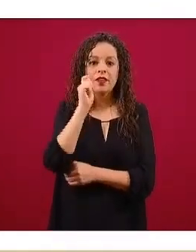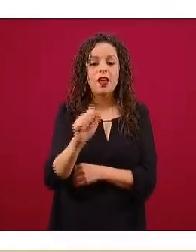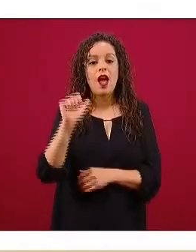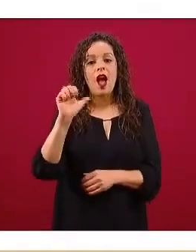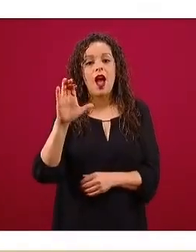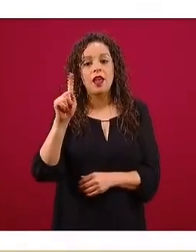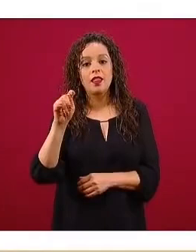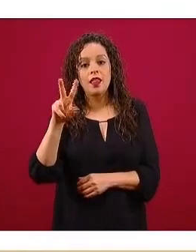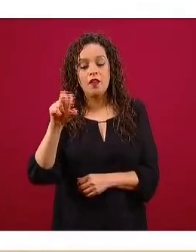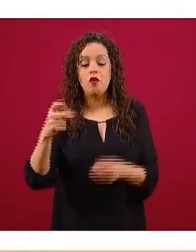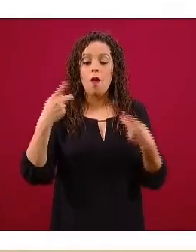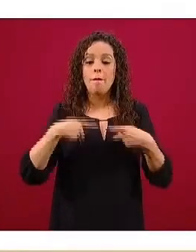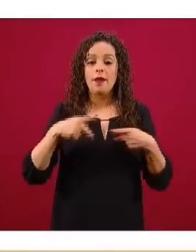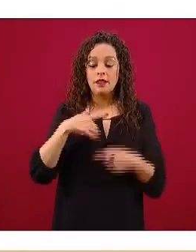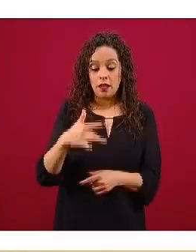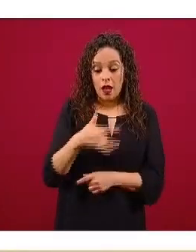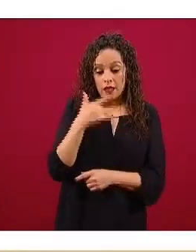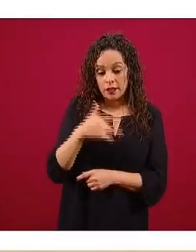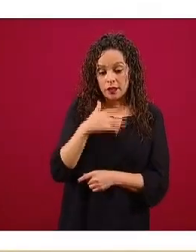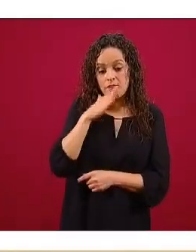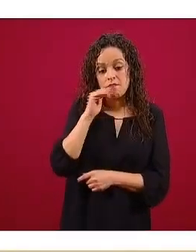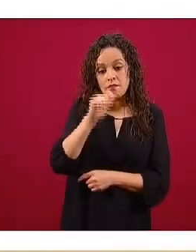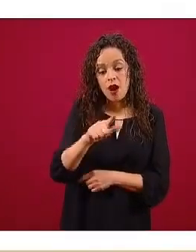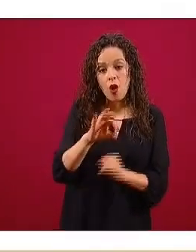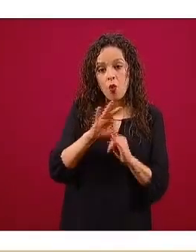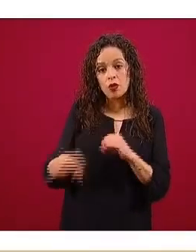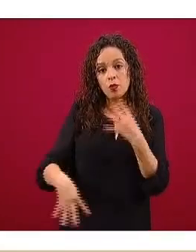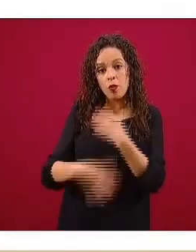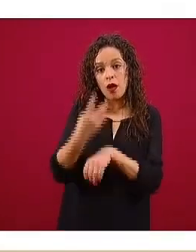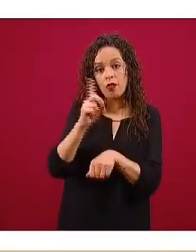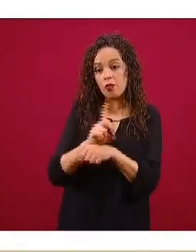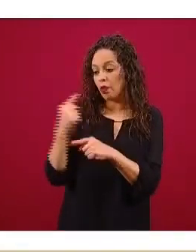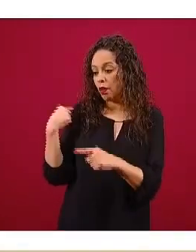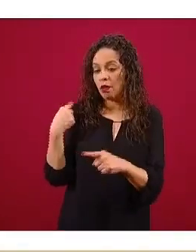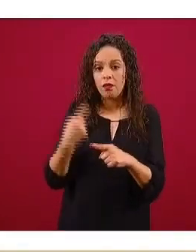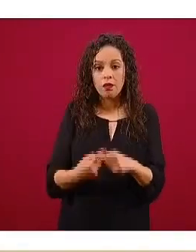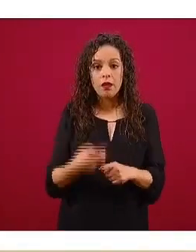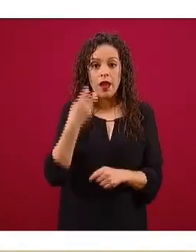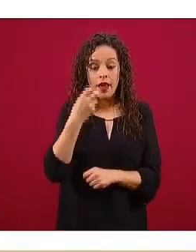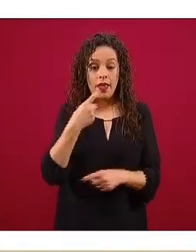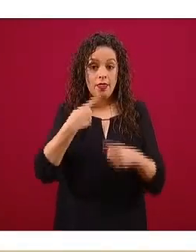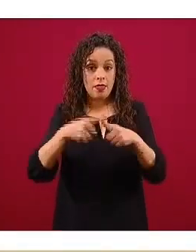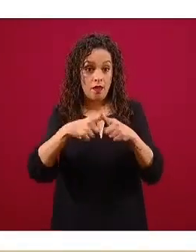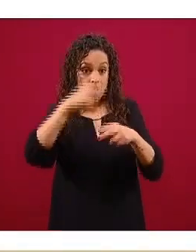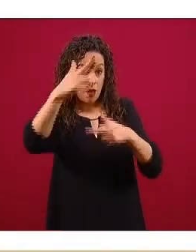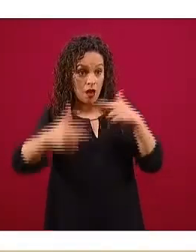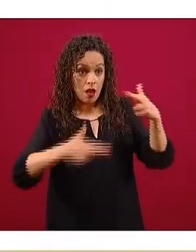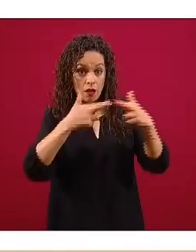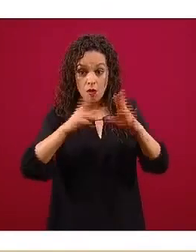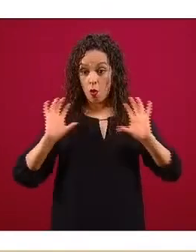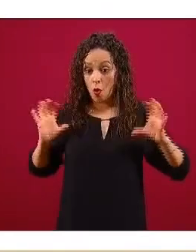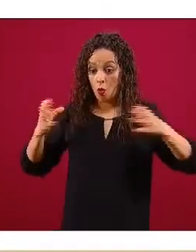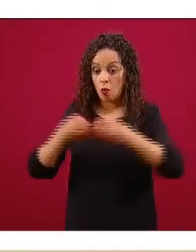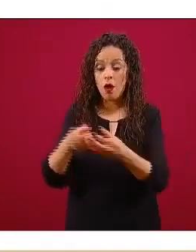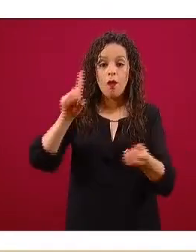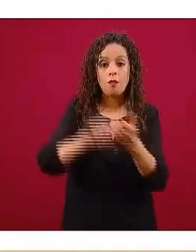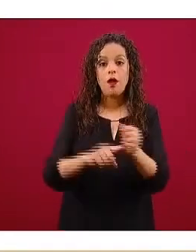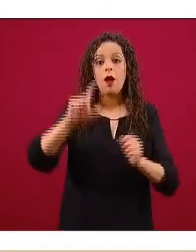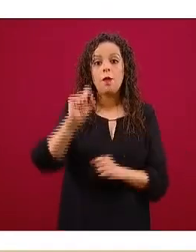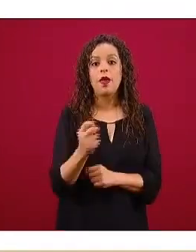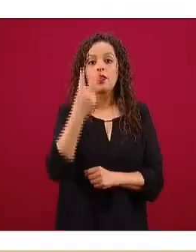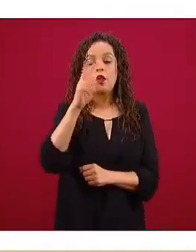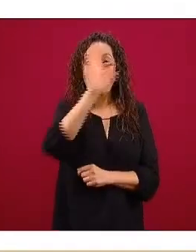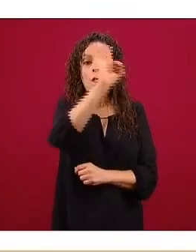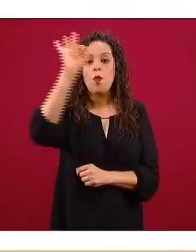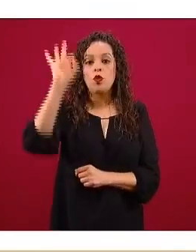que iniciaron con signos y síntomas en los últimos 14 días, que en su conjunto y en todas las regiones representan el 22%